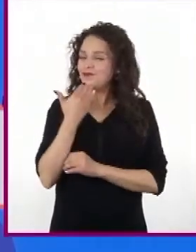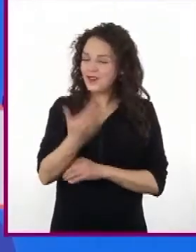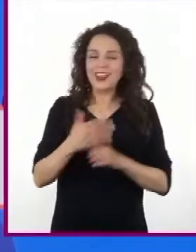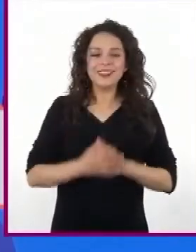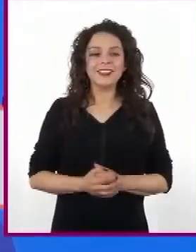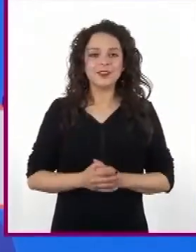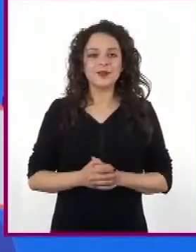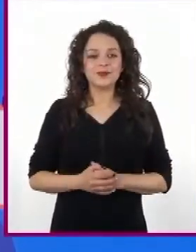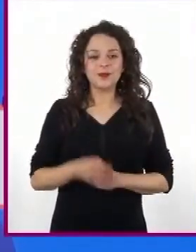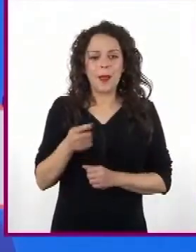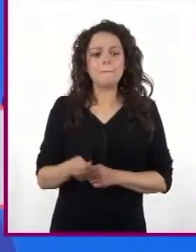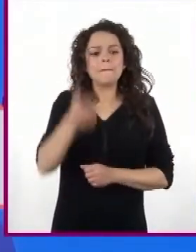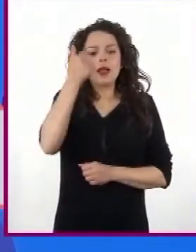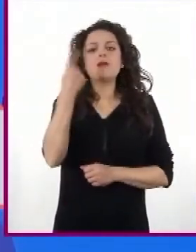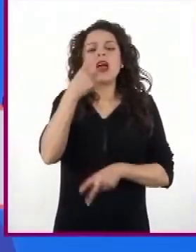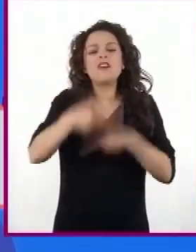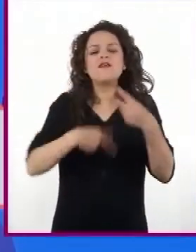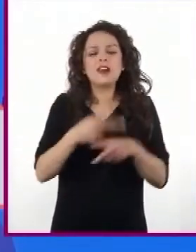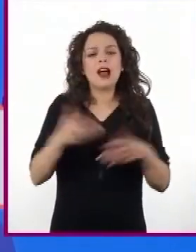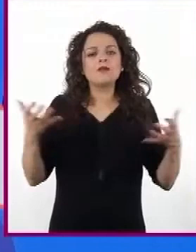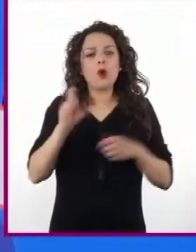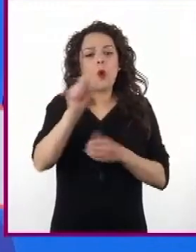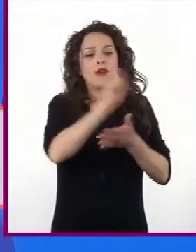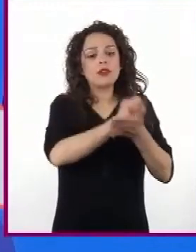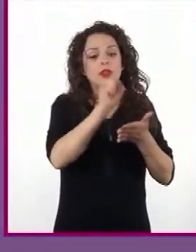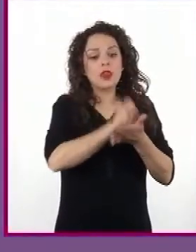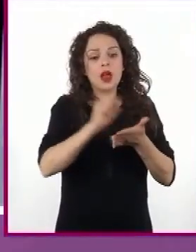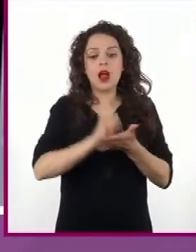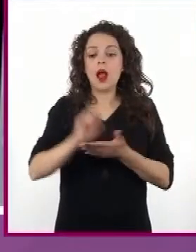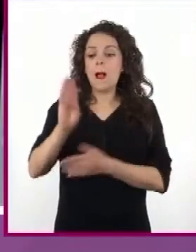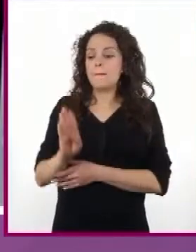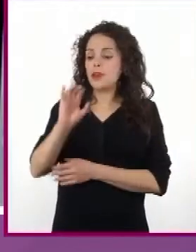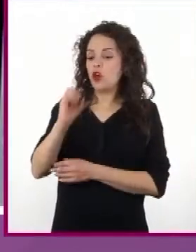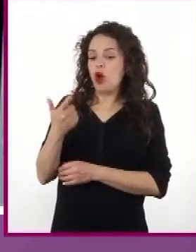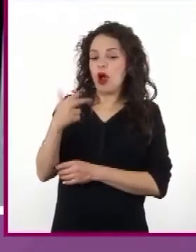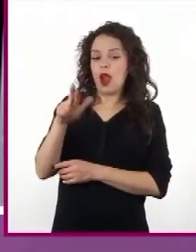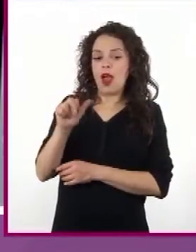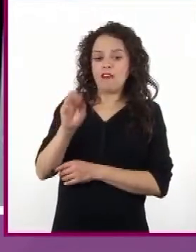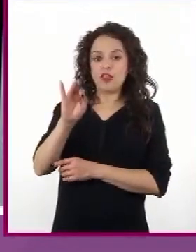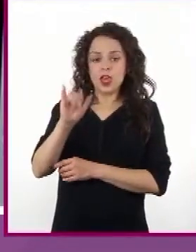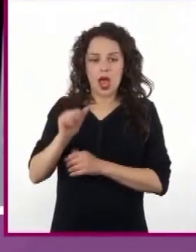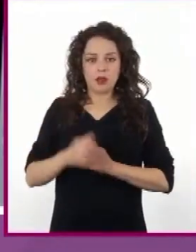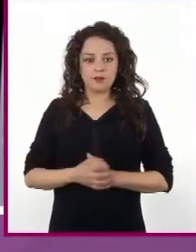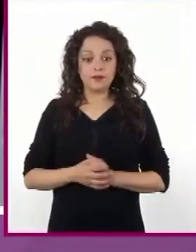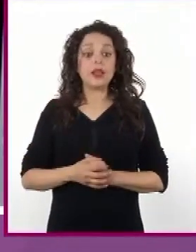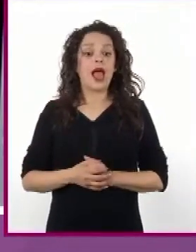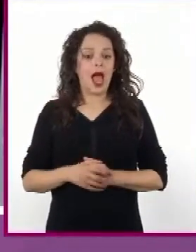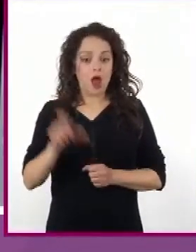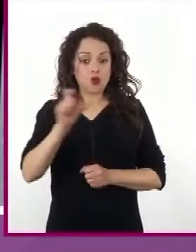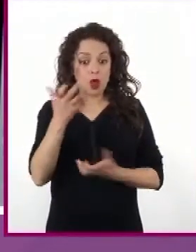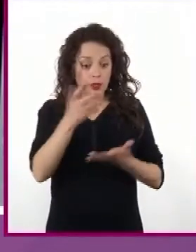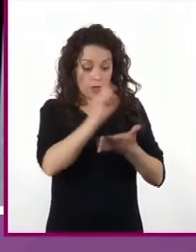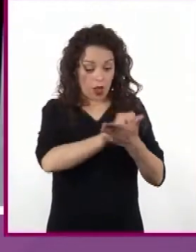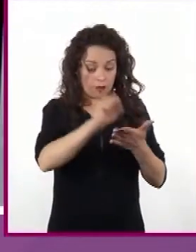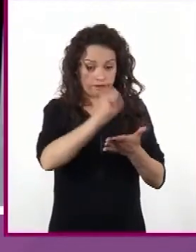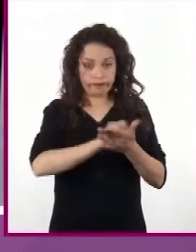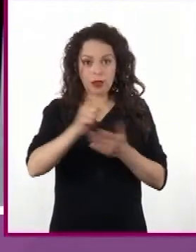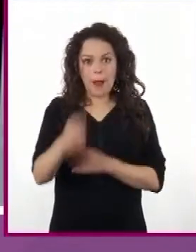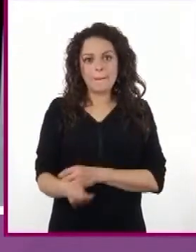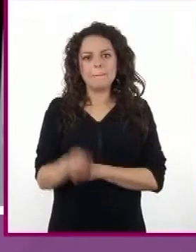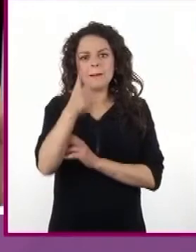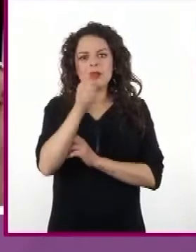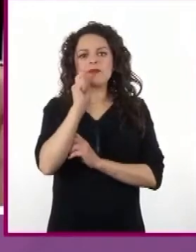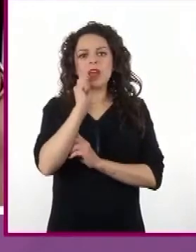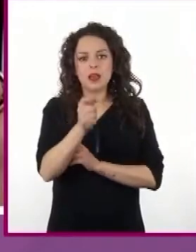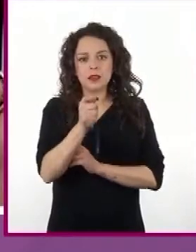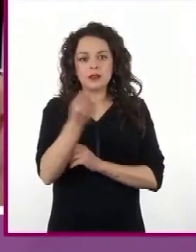¿Qué es lo primero que tenemos que hacer al escribir una biografía? Cuando escribimos una biografía, el primer problema es establecer